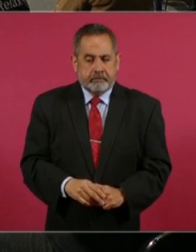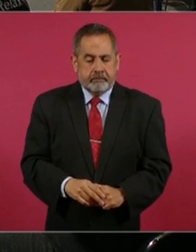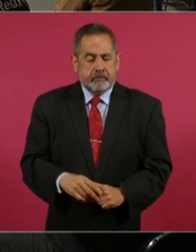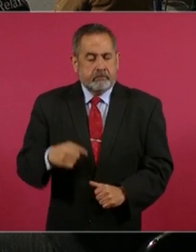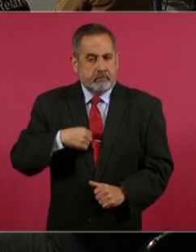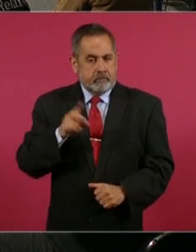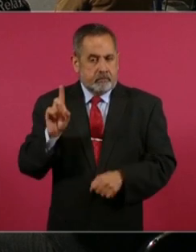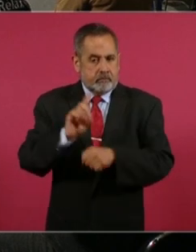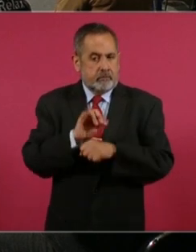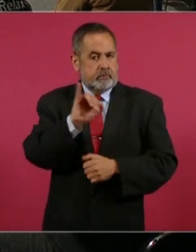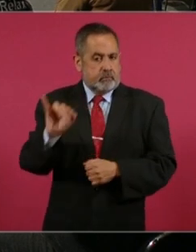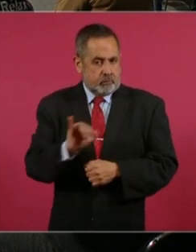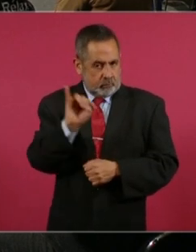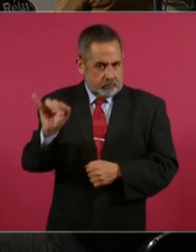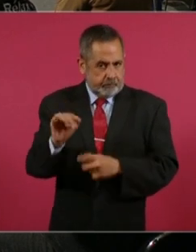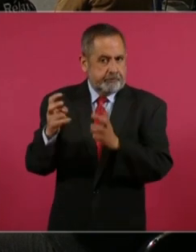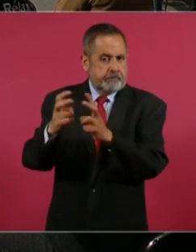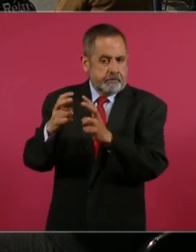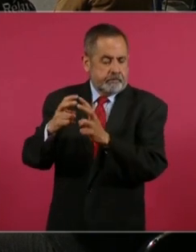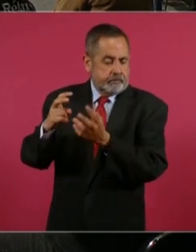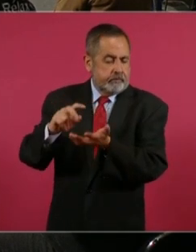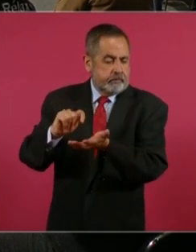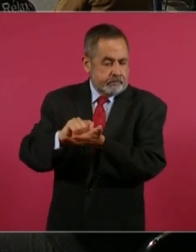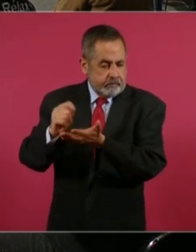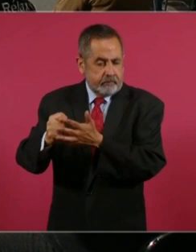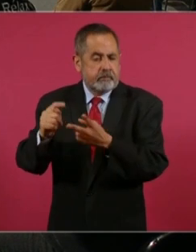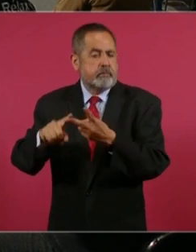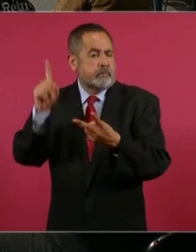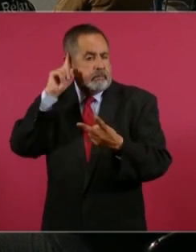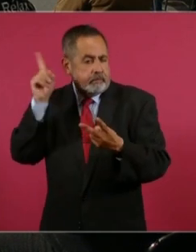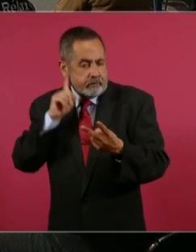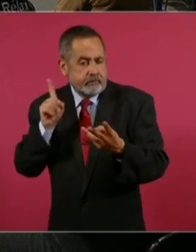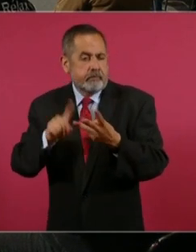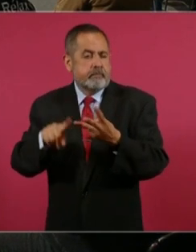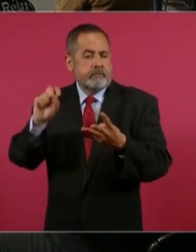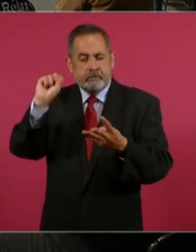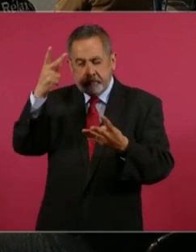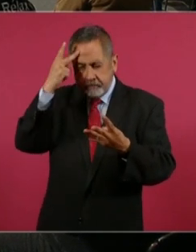el jueves en Tamaulipas, en Zacatecas y en San Luis.